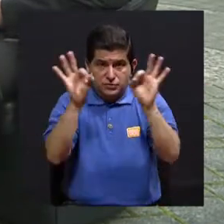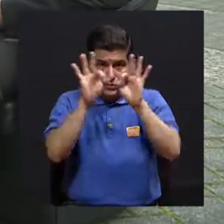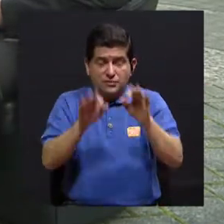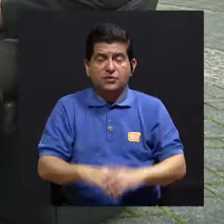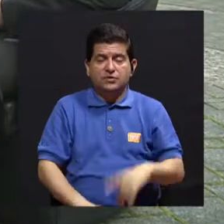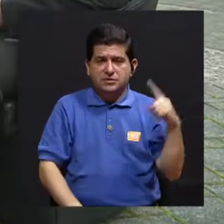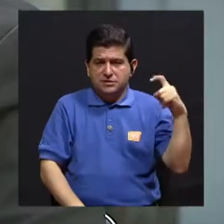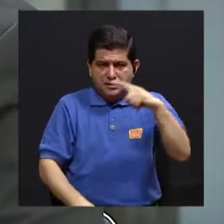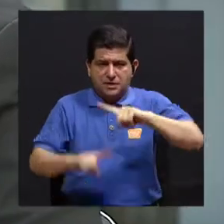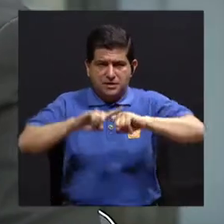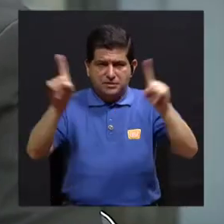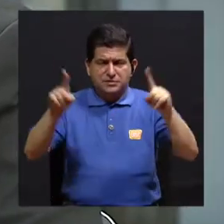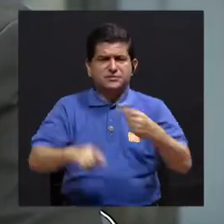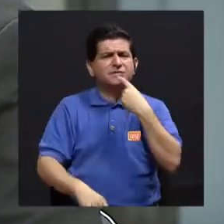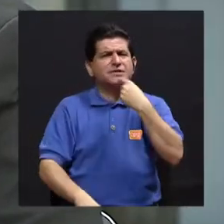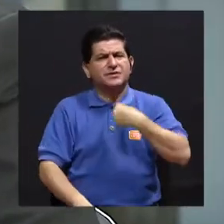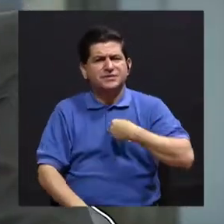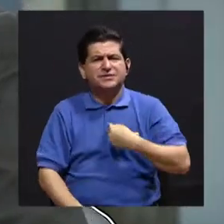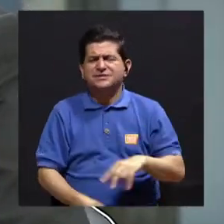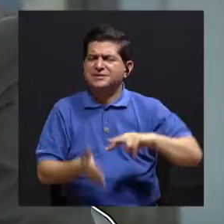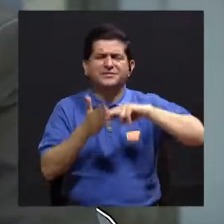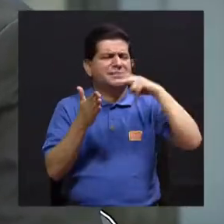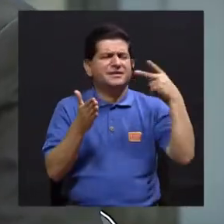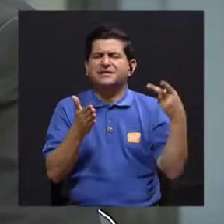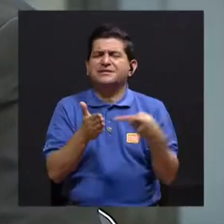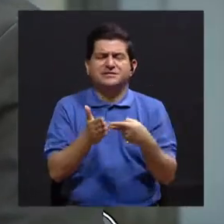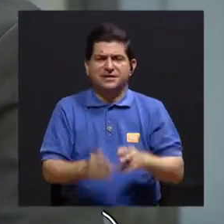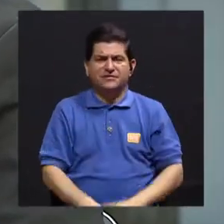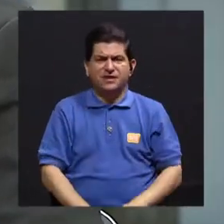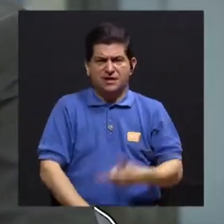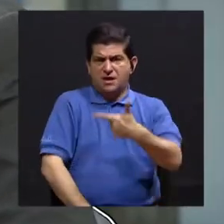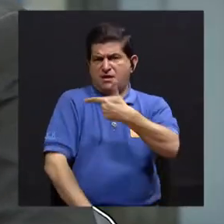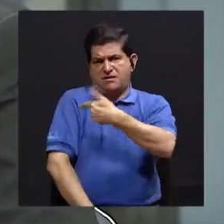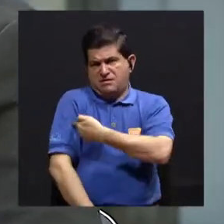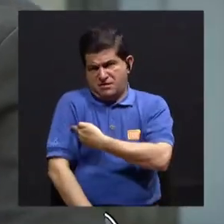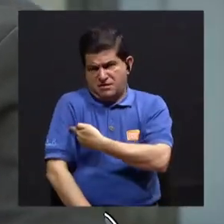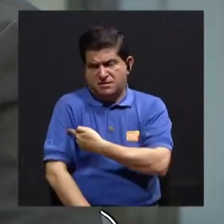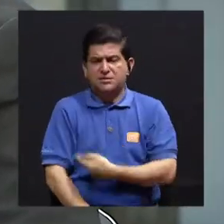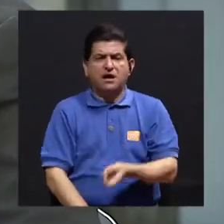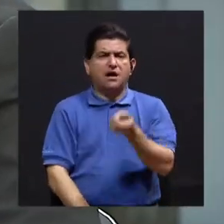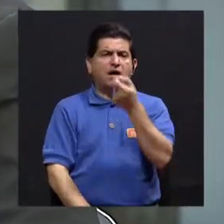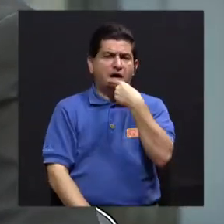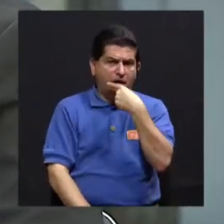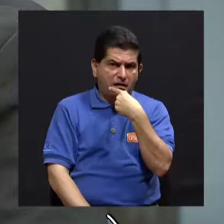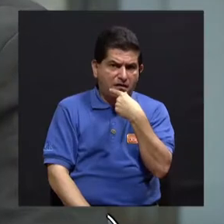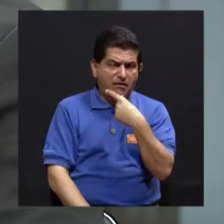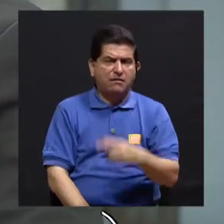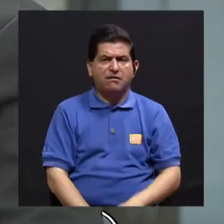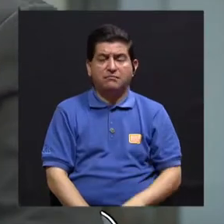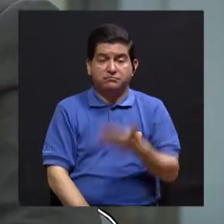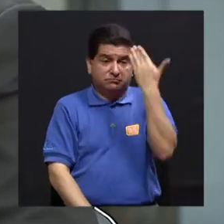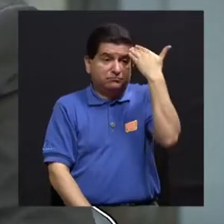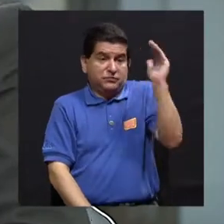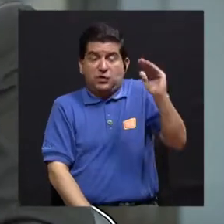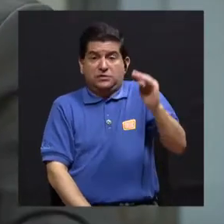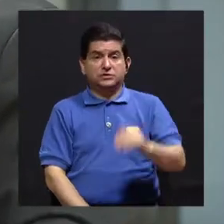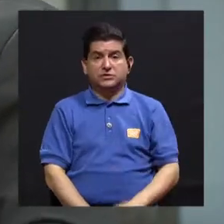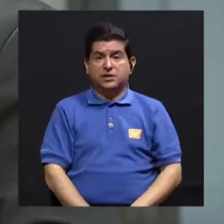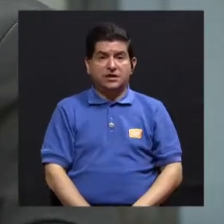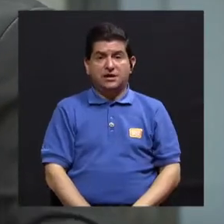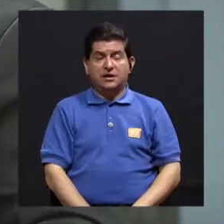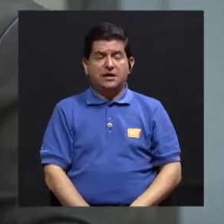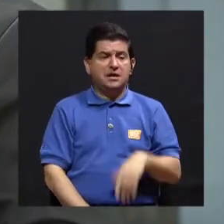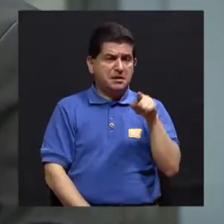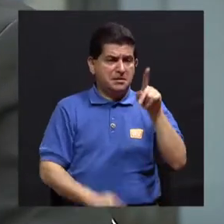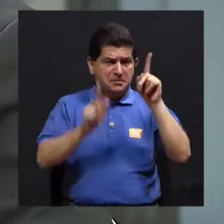parásitos, pero tal vez si nos menciona en qué consiste, porque son inyecciones, son pastillas, son, no sé, como para